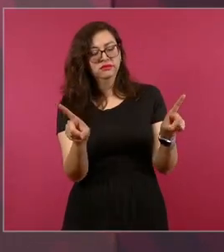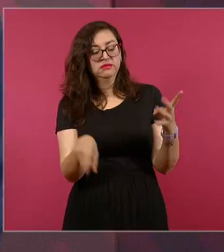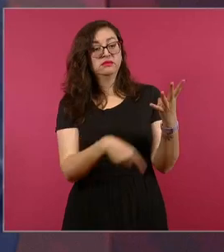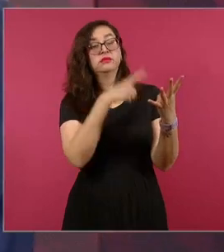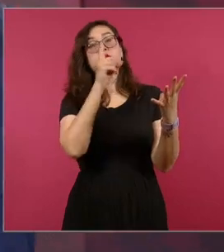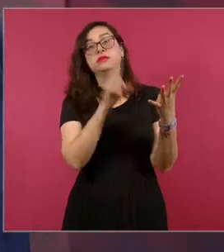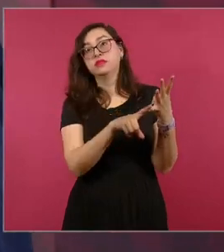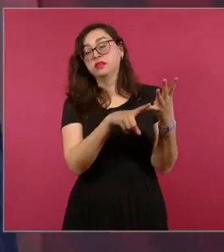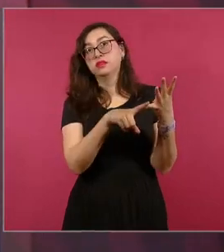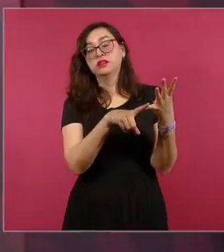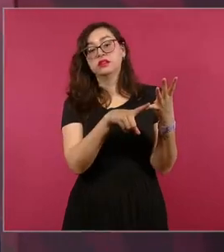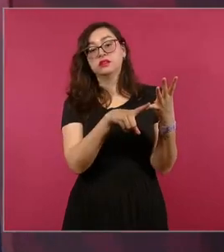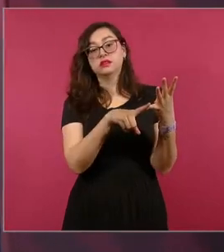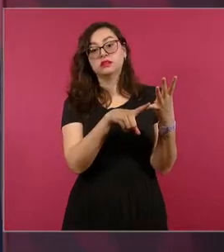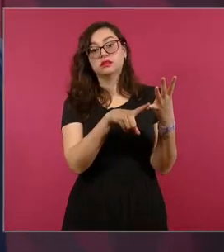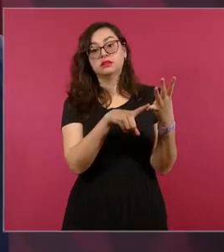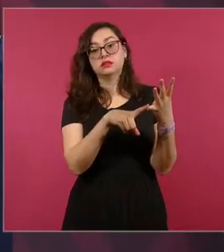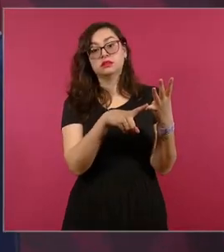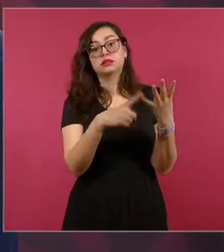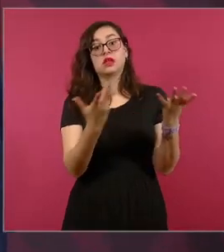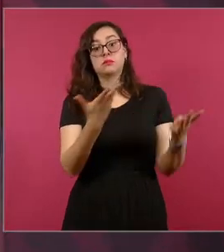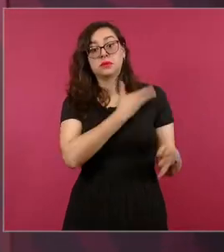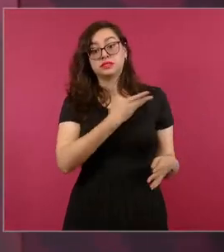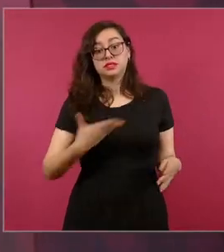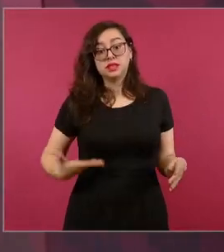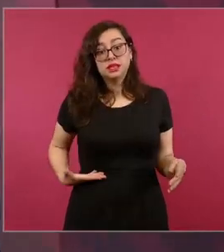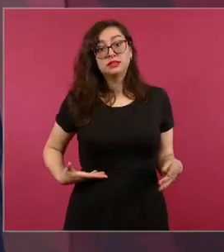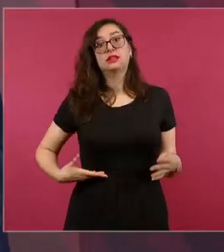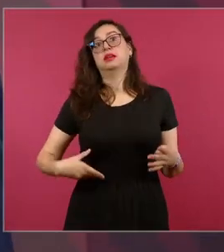otra cosa es lo que deciden en la Casa Blanca,